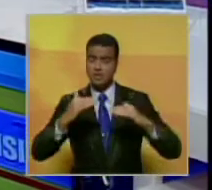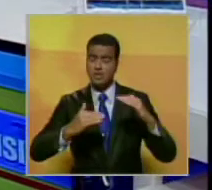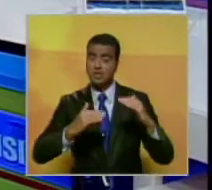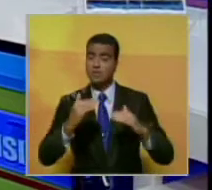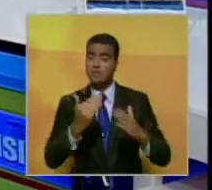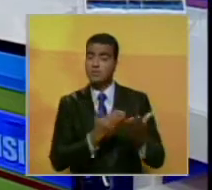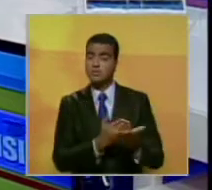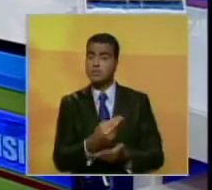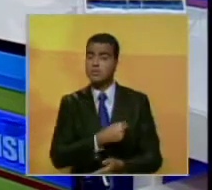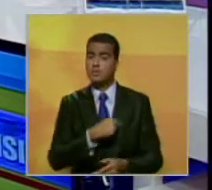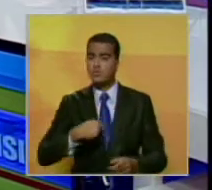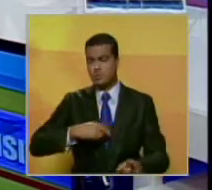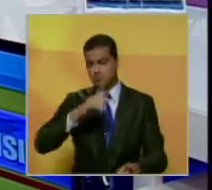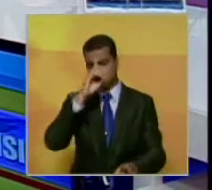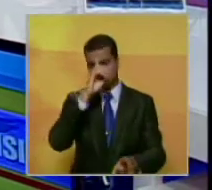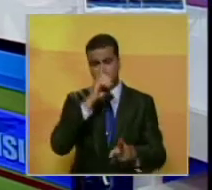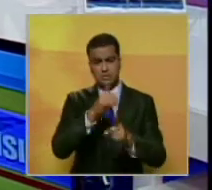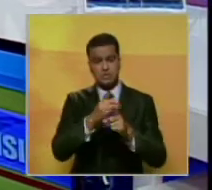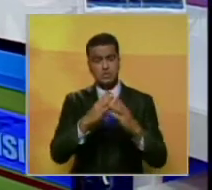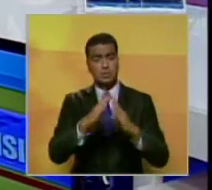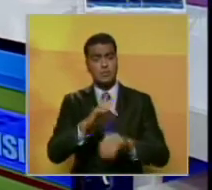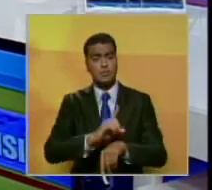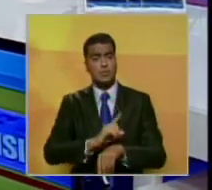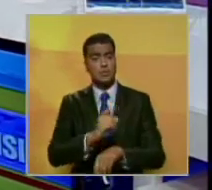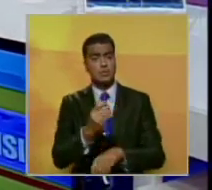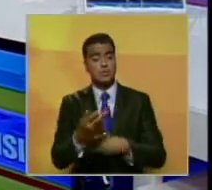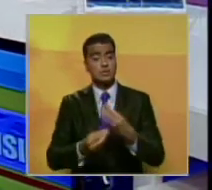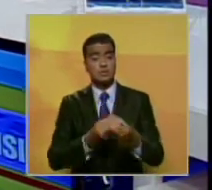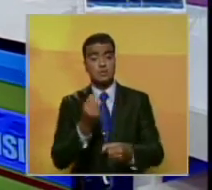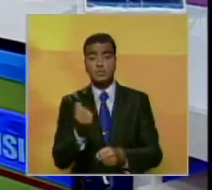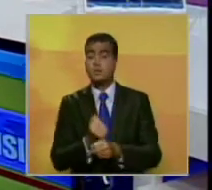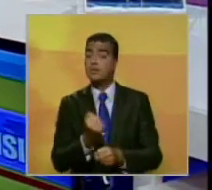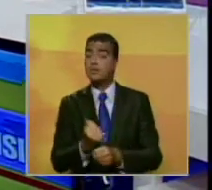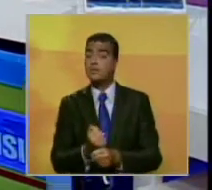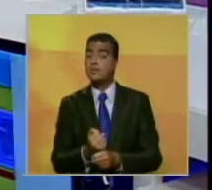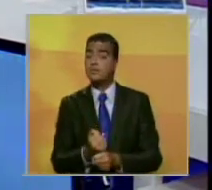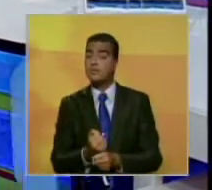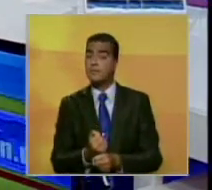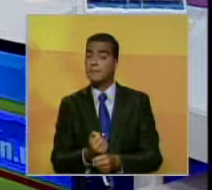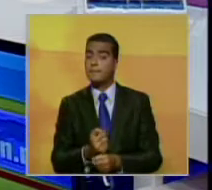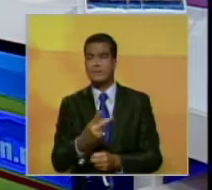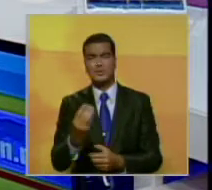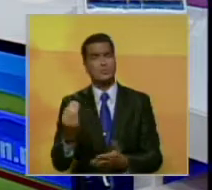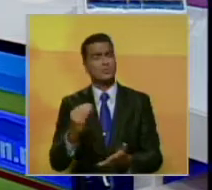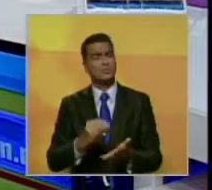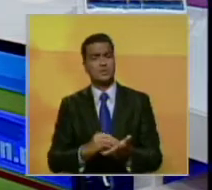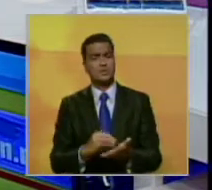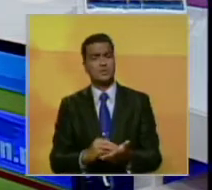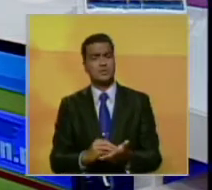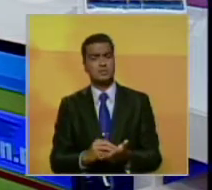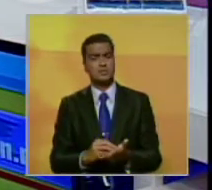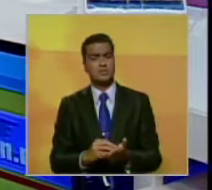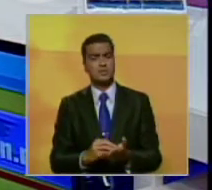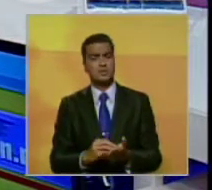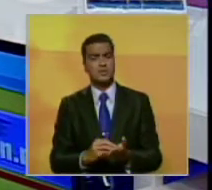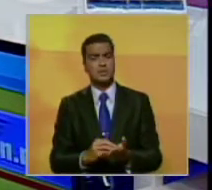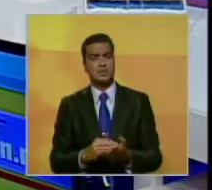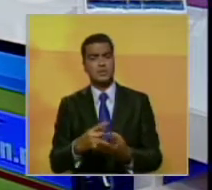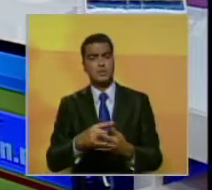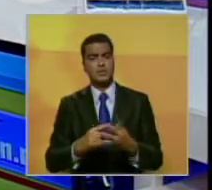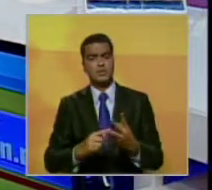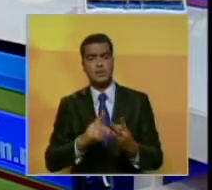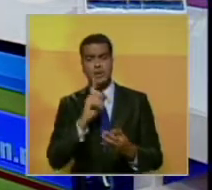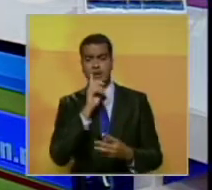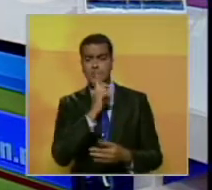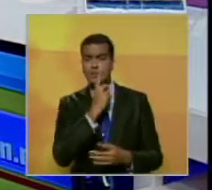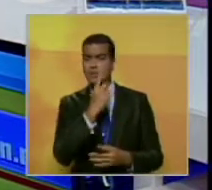sido nuestro norte en todo momento cuando hacemos este trabajo en equipo, para que esto no ocurra y no ponerle al caso el nombre o el